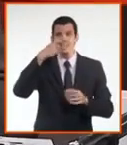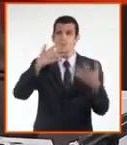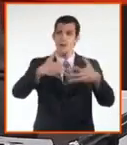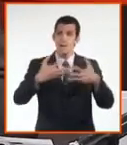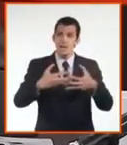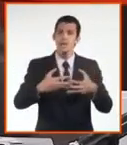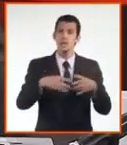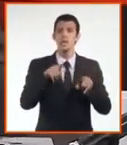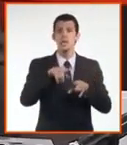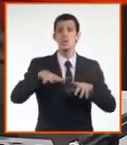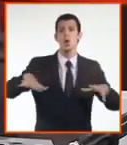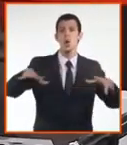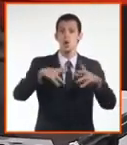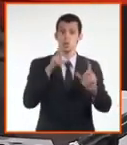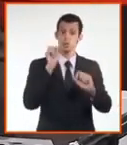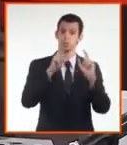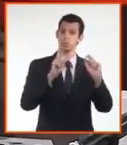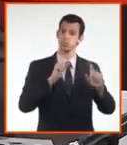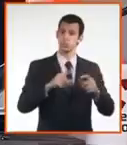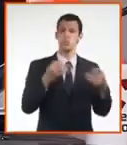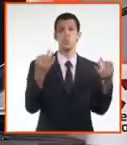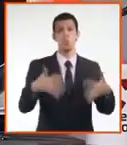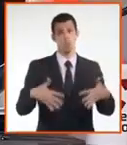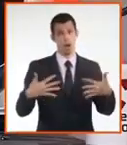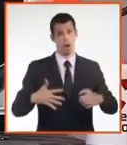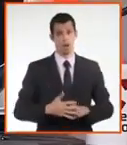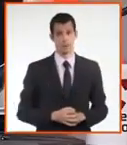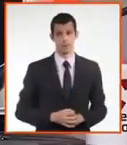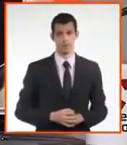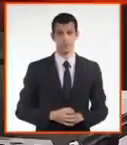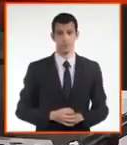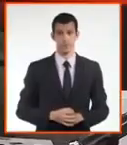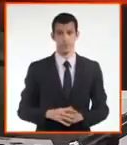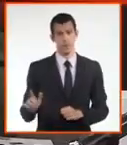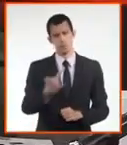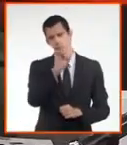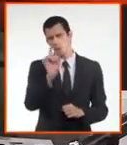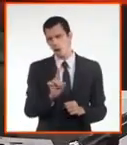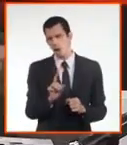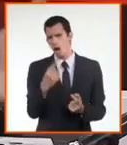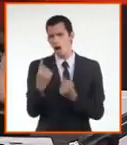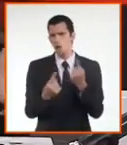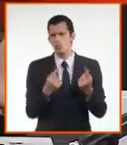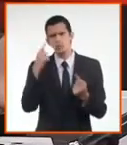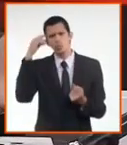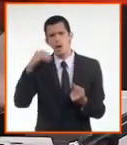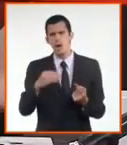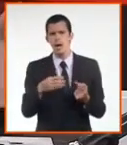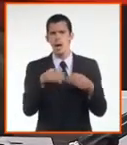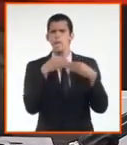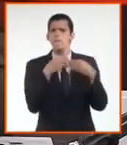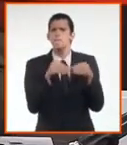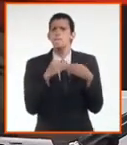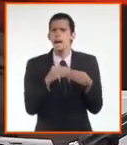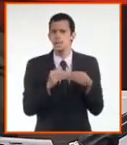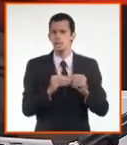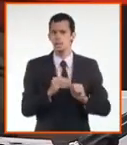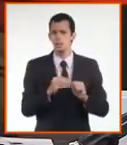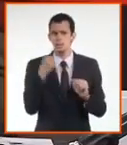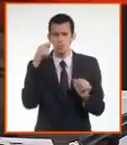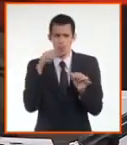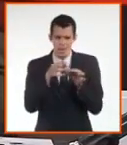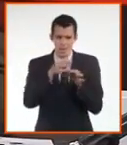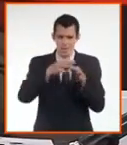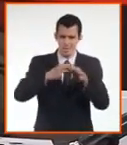porque hay materia prima esta acción derivada del petróleo para sí y lado derivado del petróleo el pvc pero no es